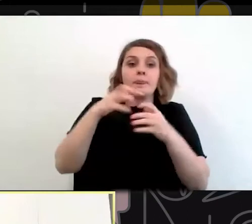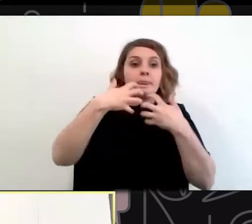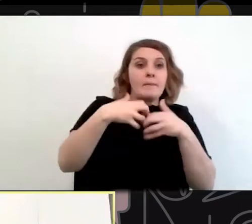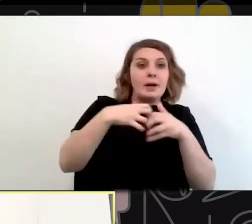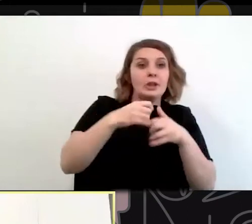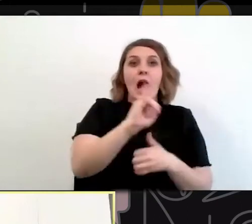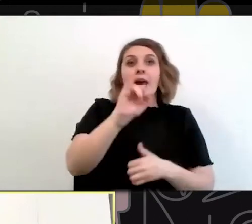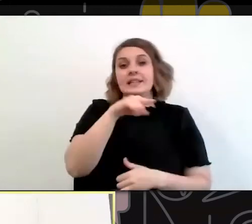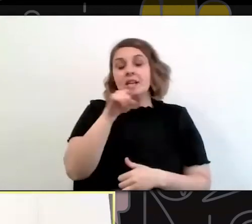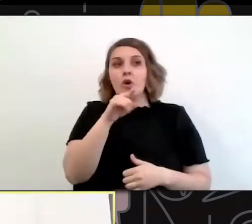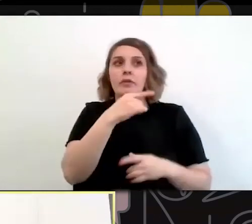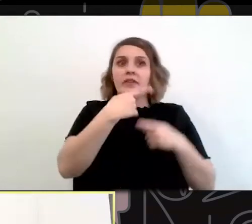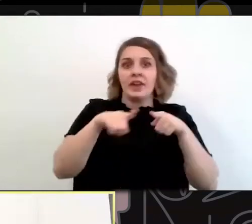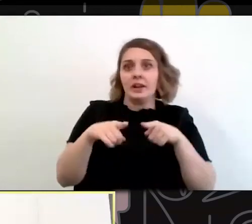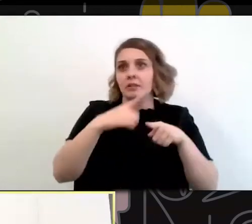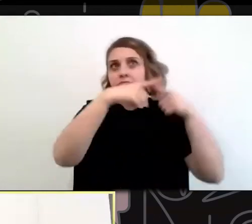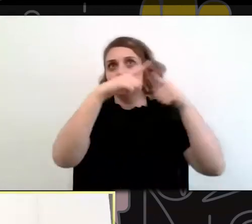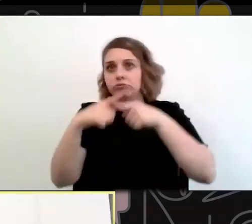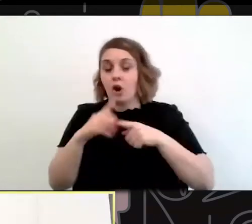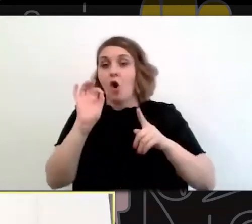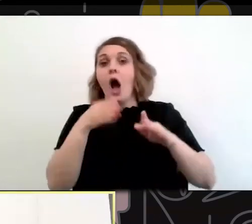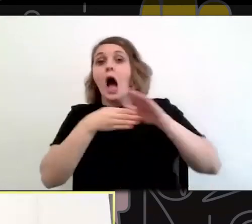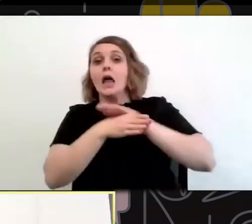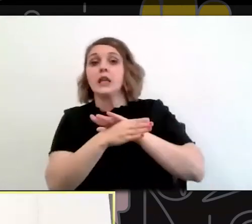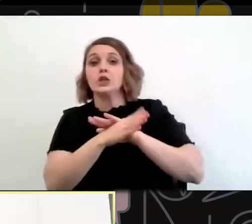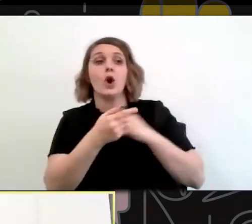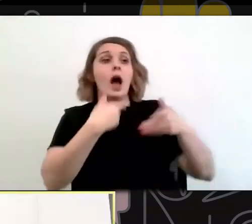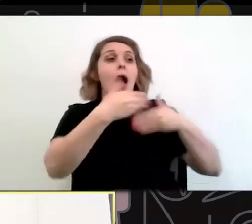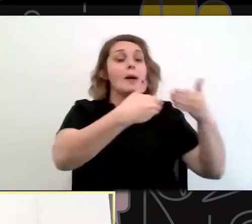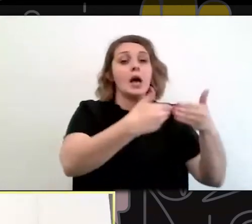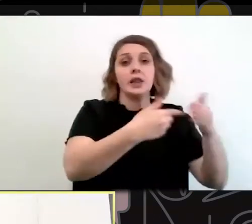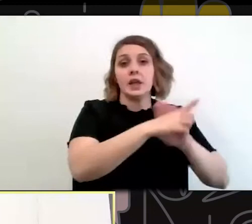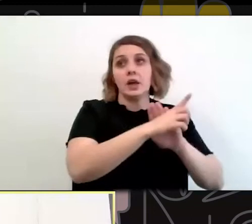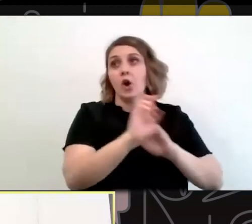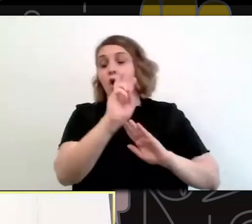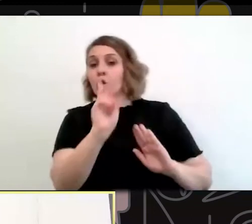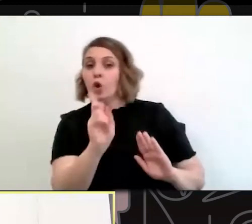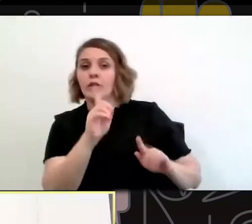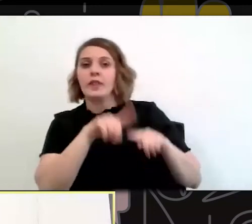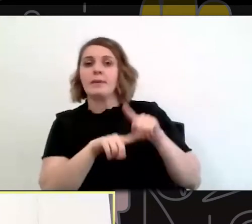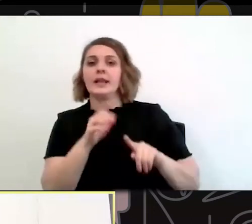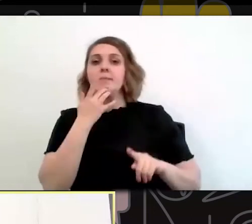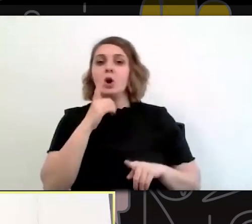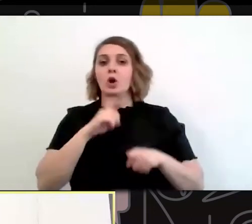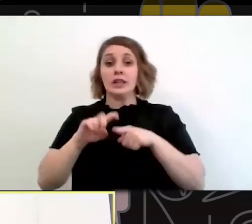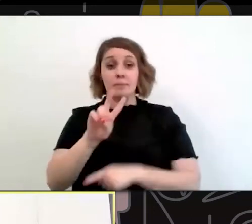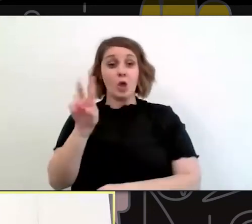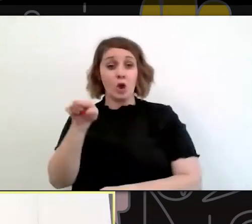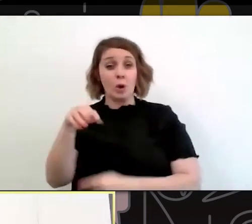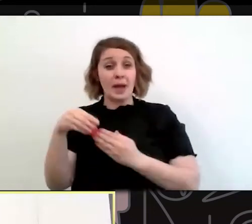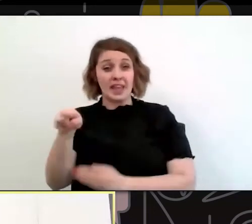u otros. O tienes acceso a unos avances y otros. En el caso de los pacientes tipo 2, tengo que